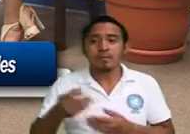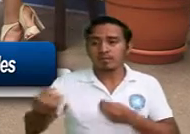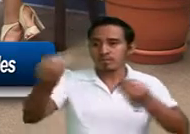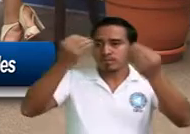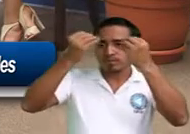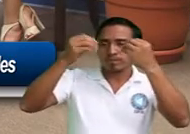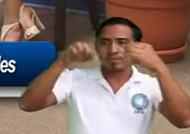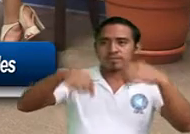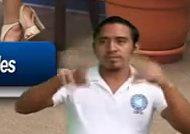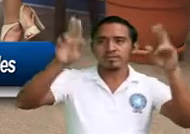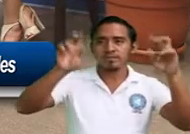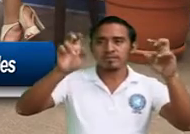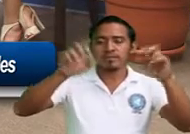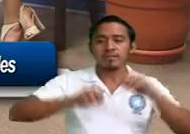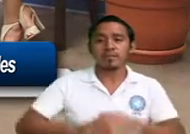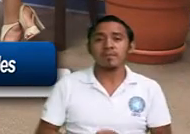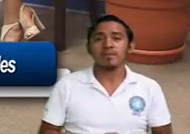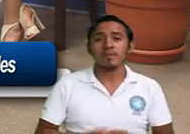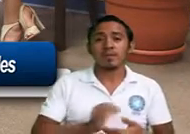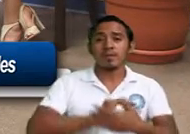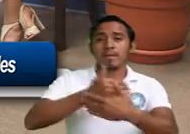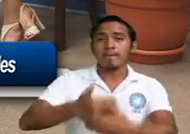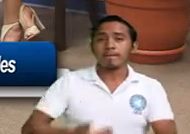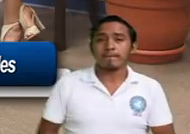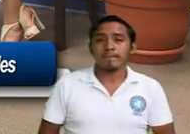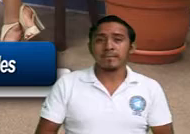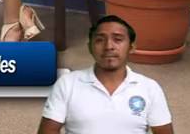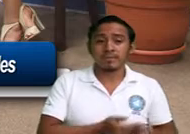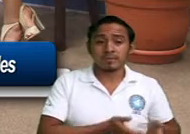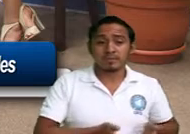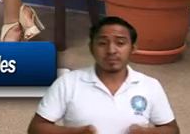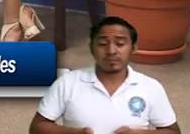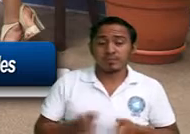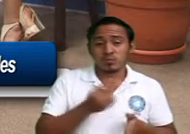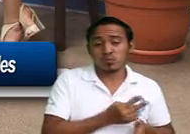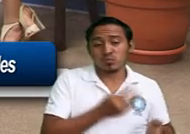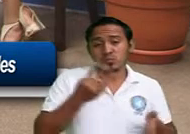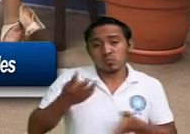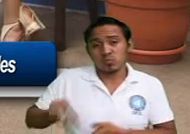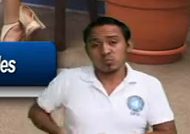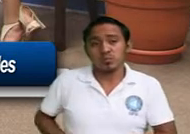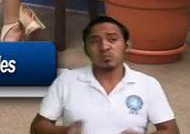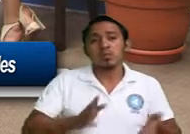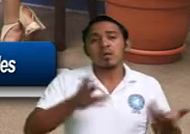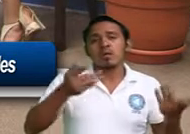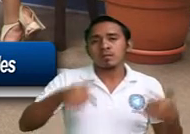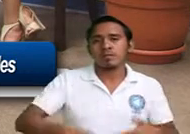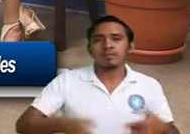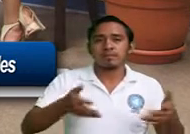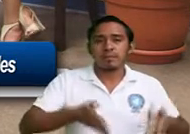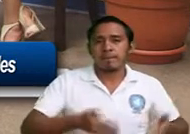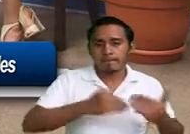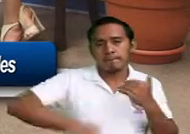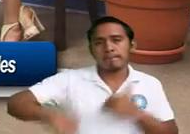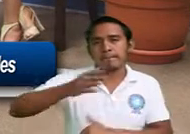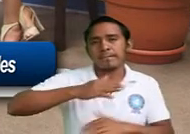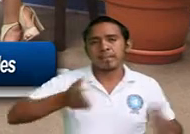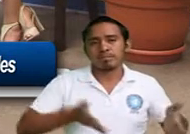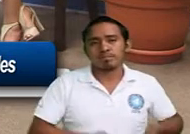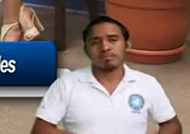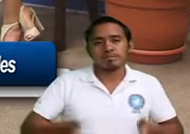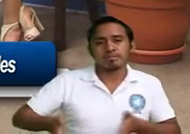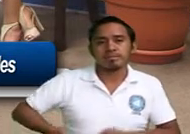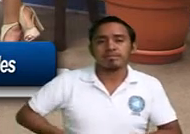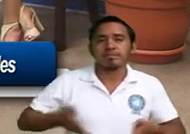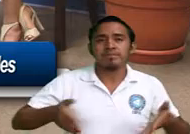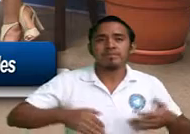instruido sobre este tema, como son los embarazos múltiples, que son muy frecuentes en gemelos, como usted lo decía,